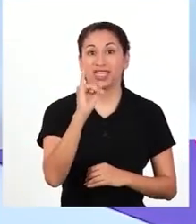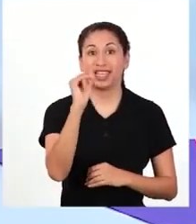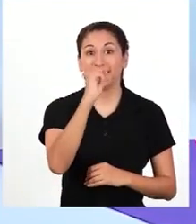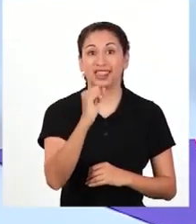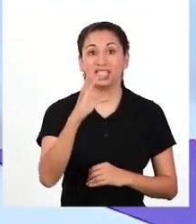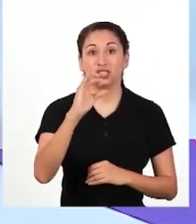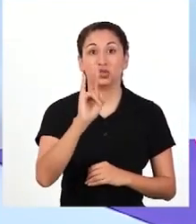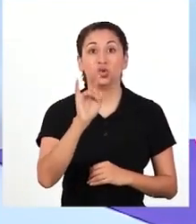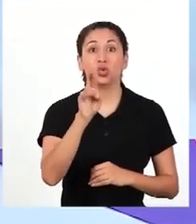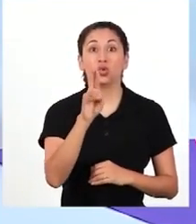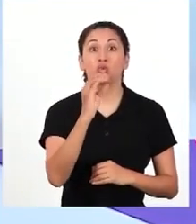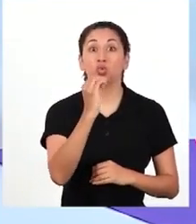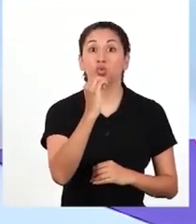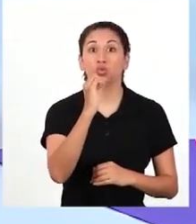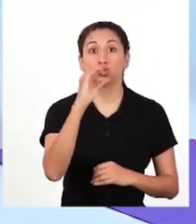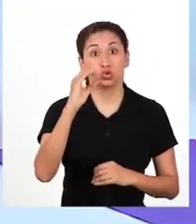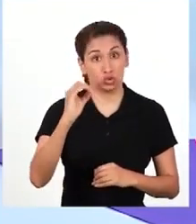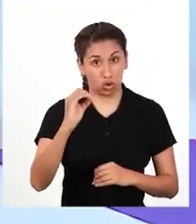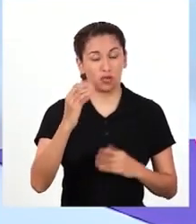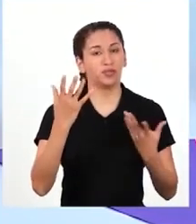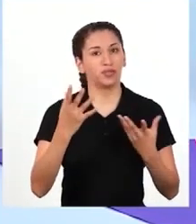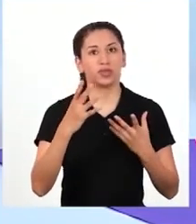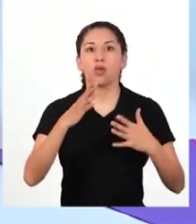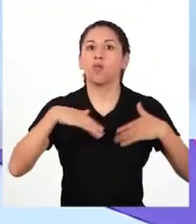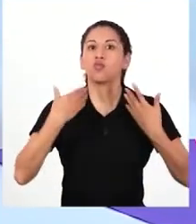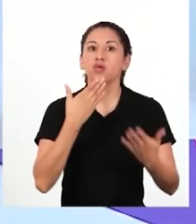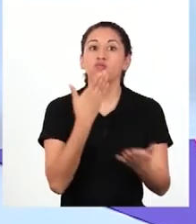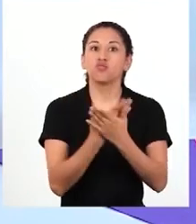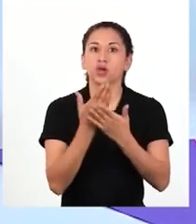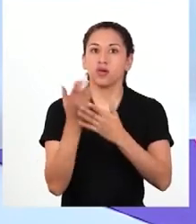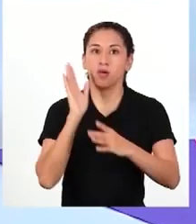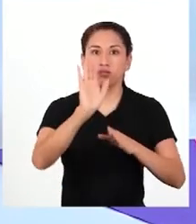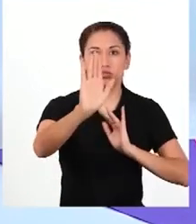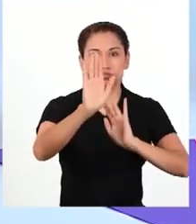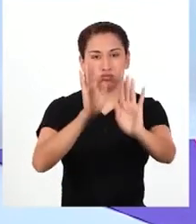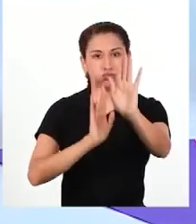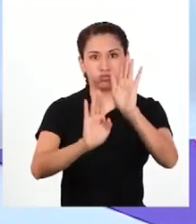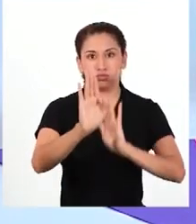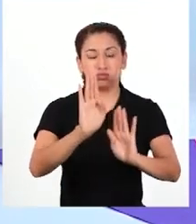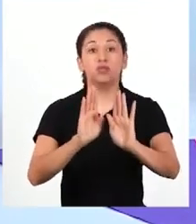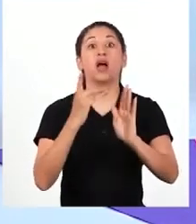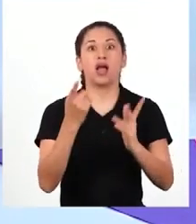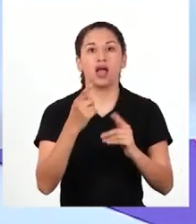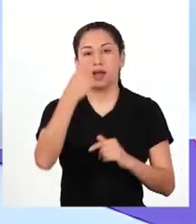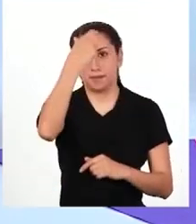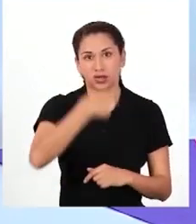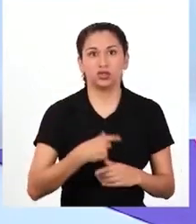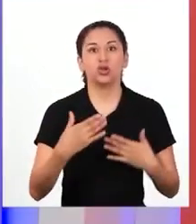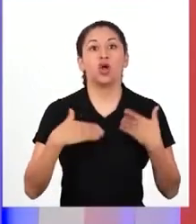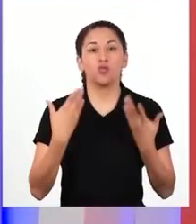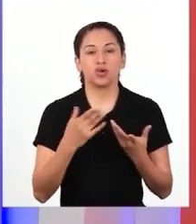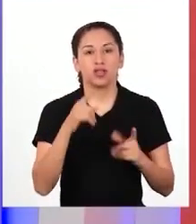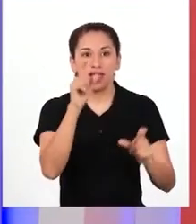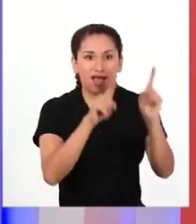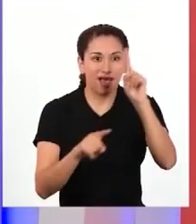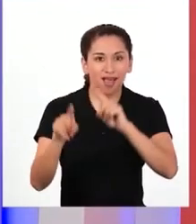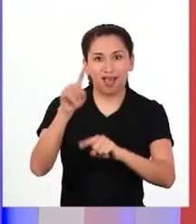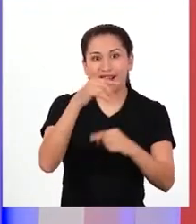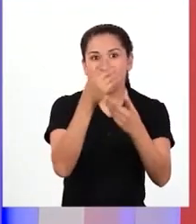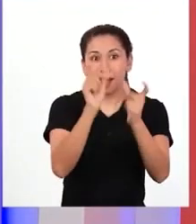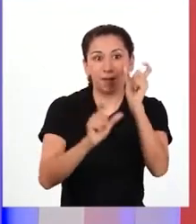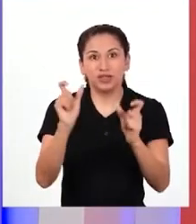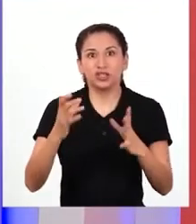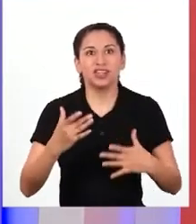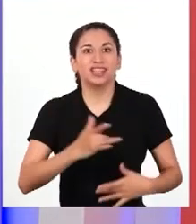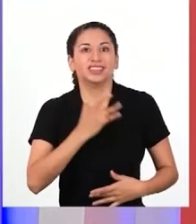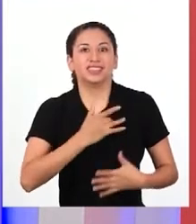argumentos, podamos sustentar la tesis que planteamos, de tal forma que podamos persuadir y convencer a nuestro público. La propuesta de la